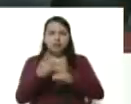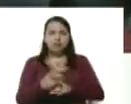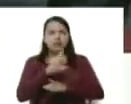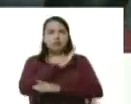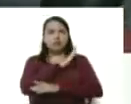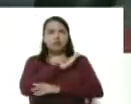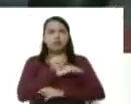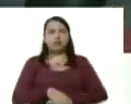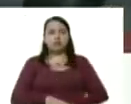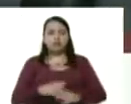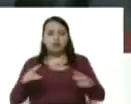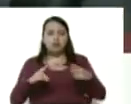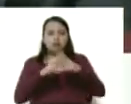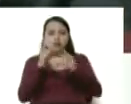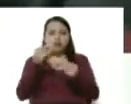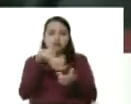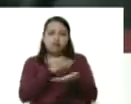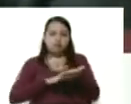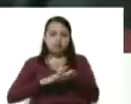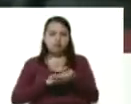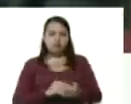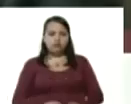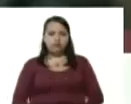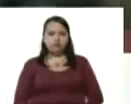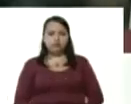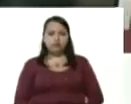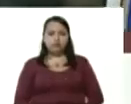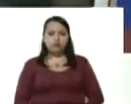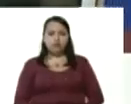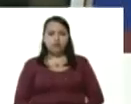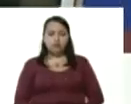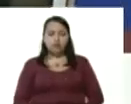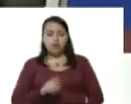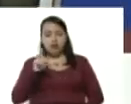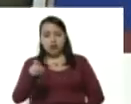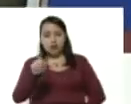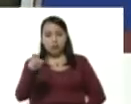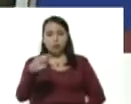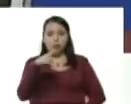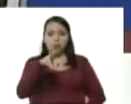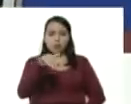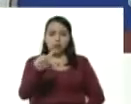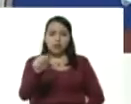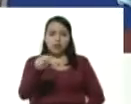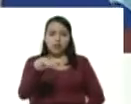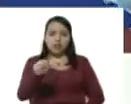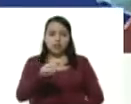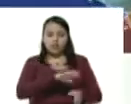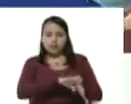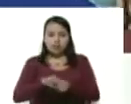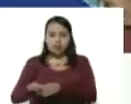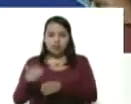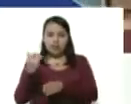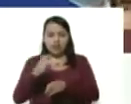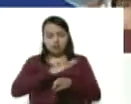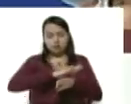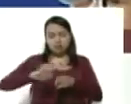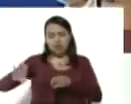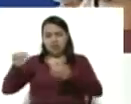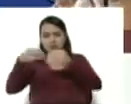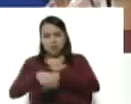para conseguir una solución. Guyana se aparta por completo y da la estocada al Acuerdo de Ginebra, del